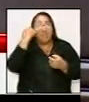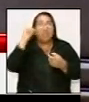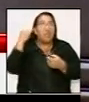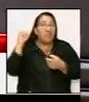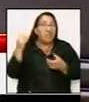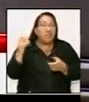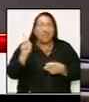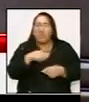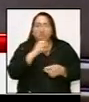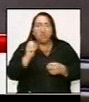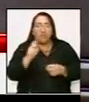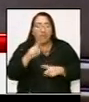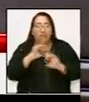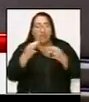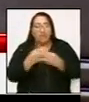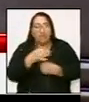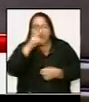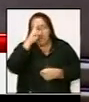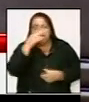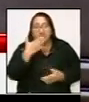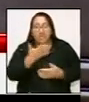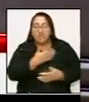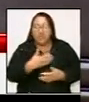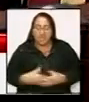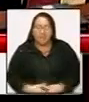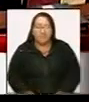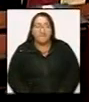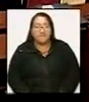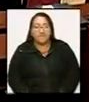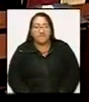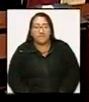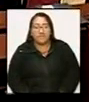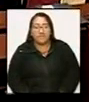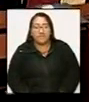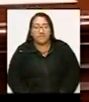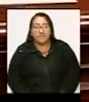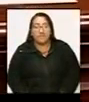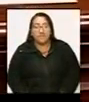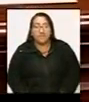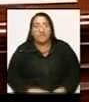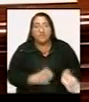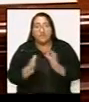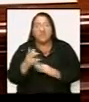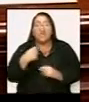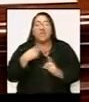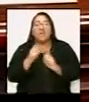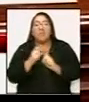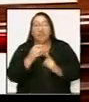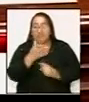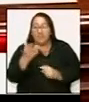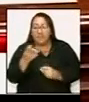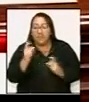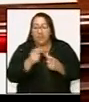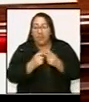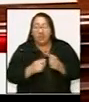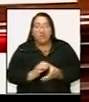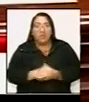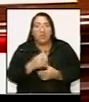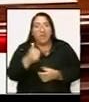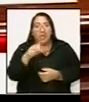ideologías nefastas para la familia y el Perú. Gracias, presidente. Tiene la palabra el